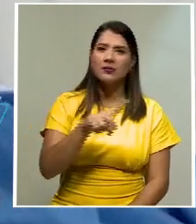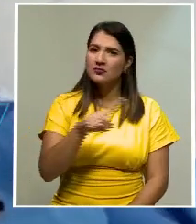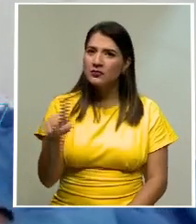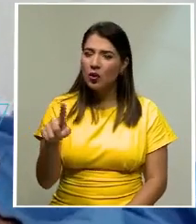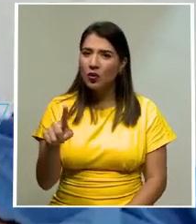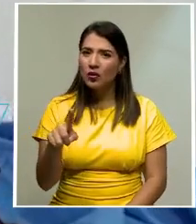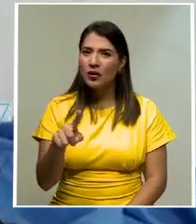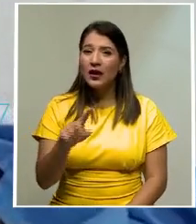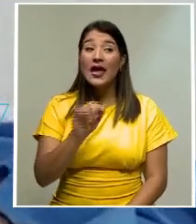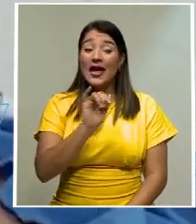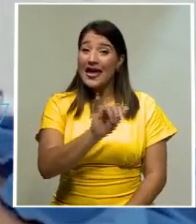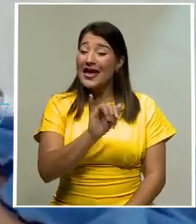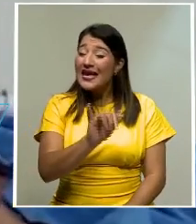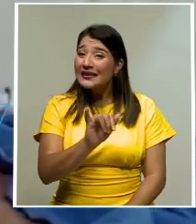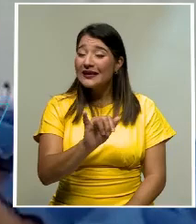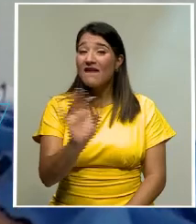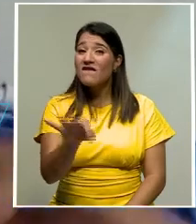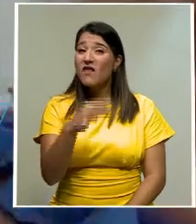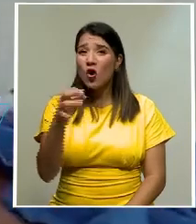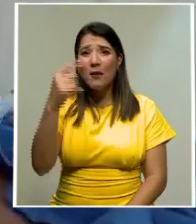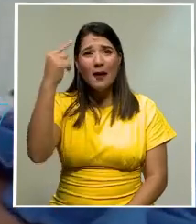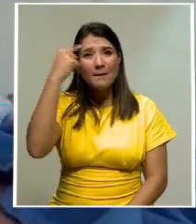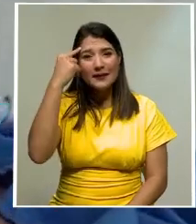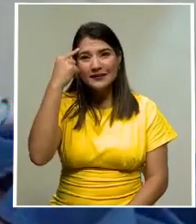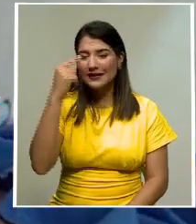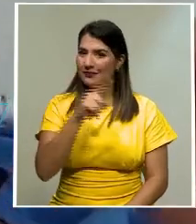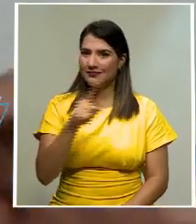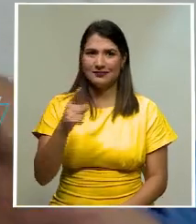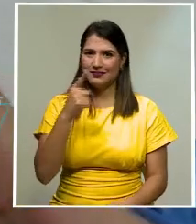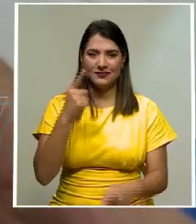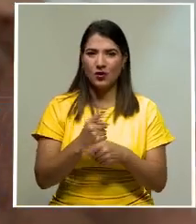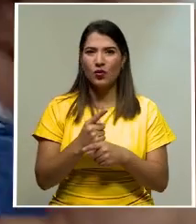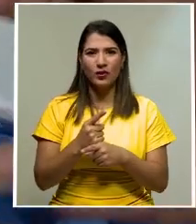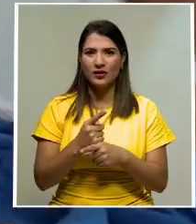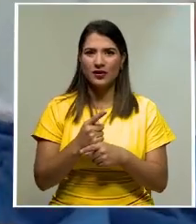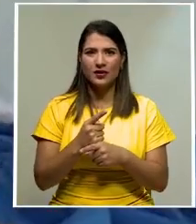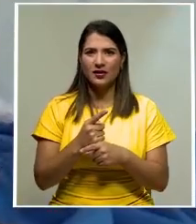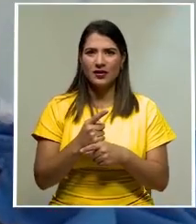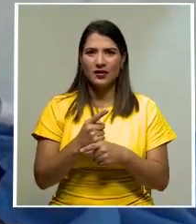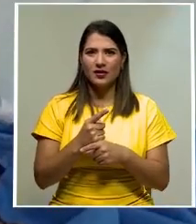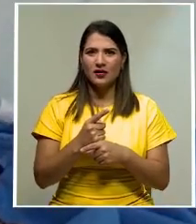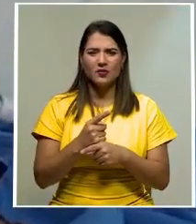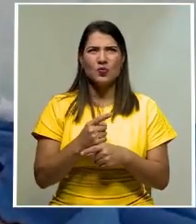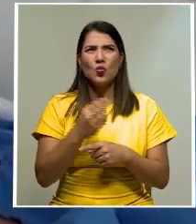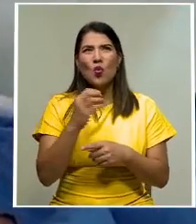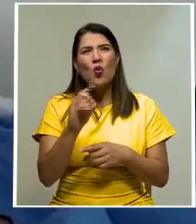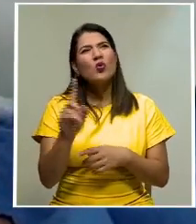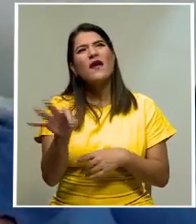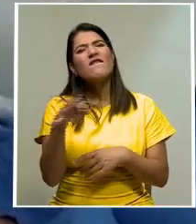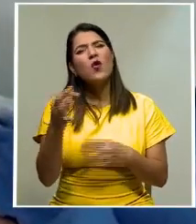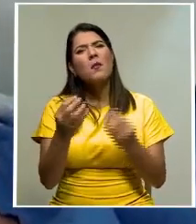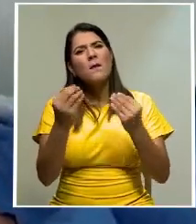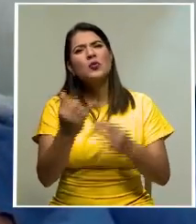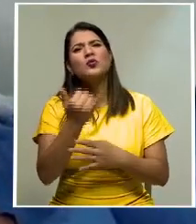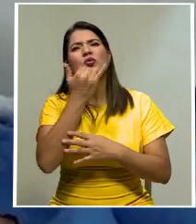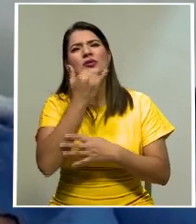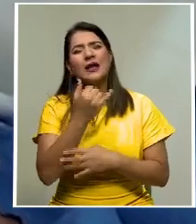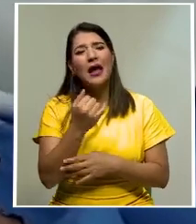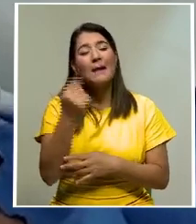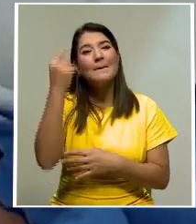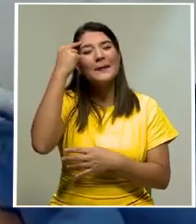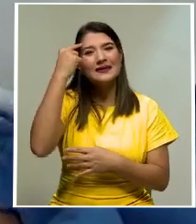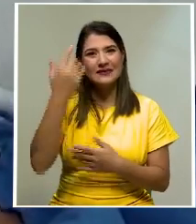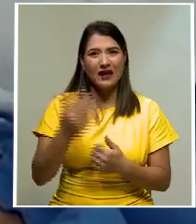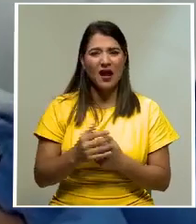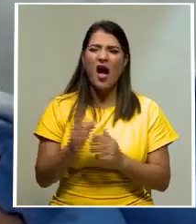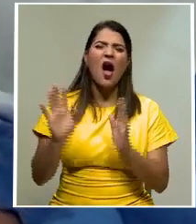manera completamente borrosa, una completamente manera borrosa de pensar, de meterse en la mente.